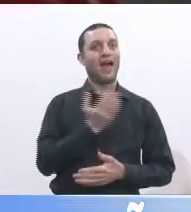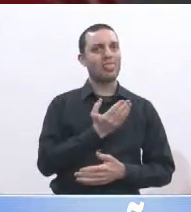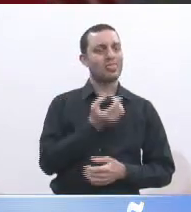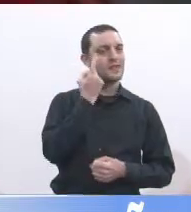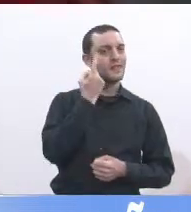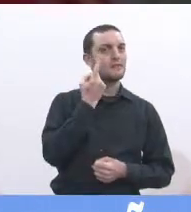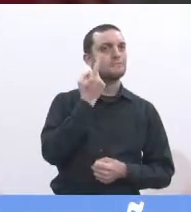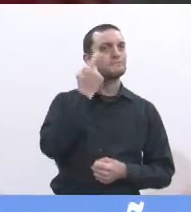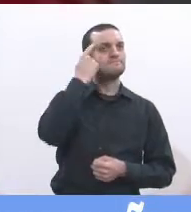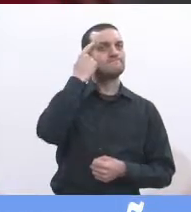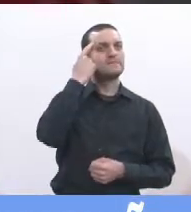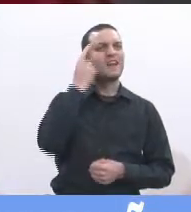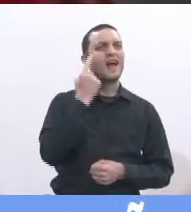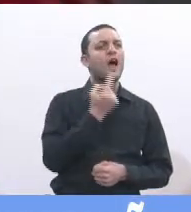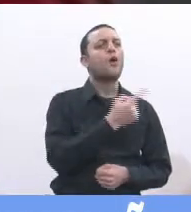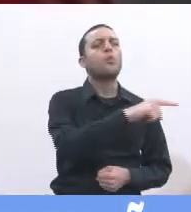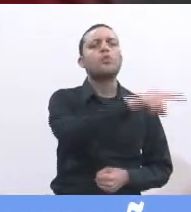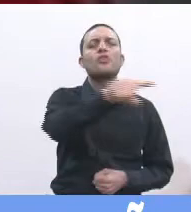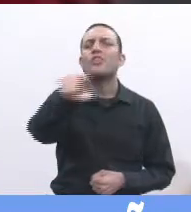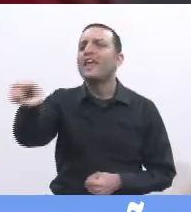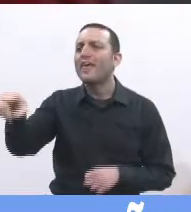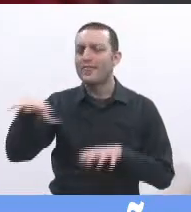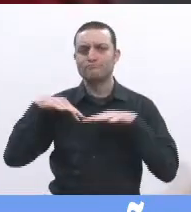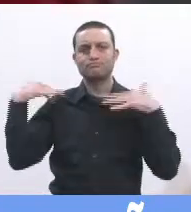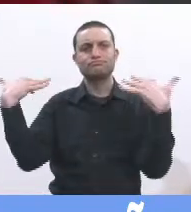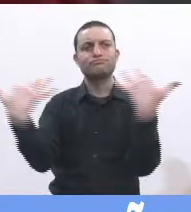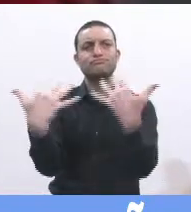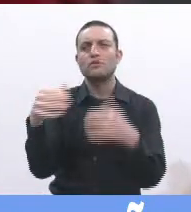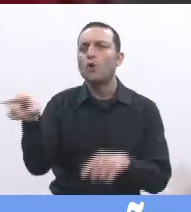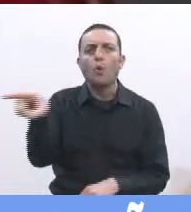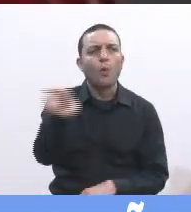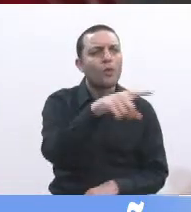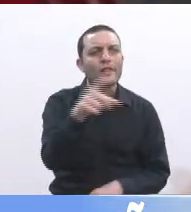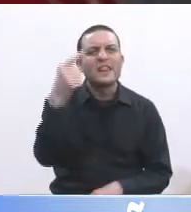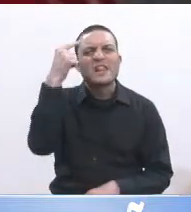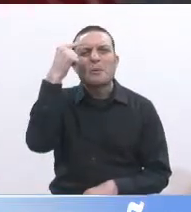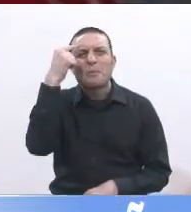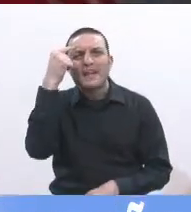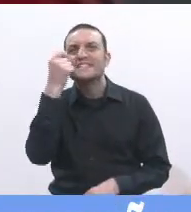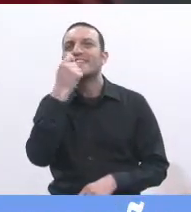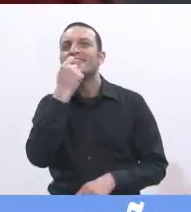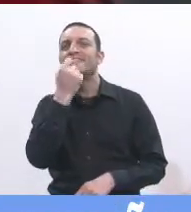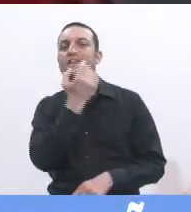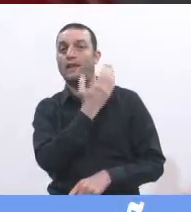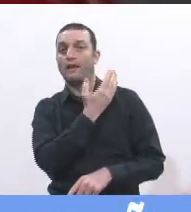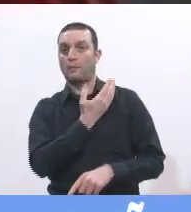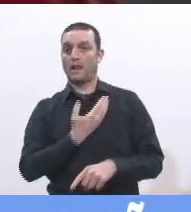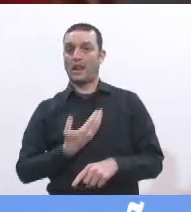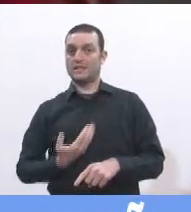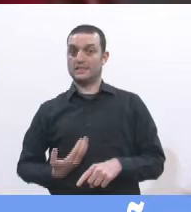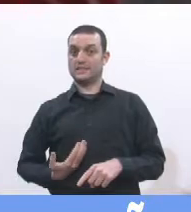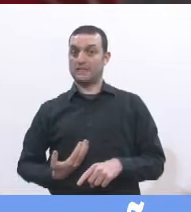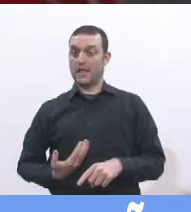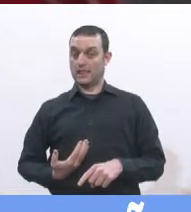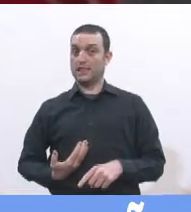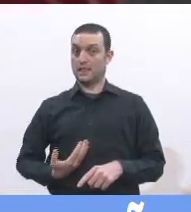¿Alguien cree honestamente acá en este recinto que si el jefe electo y por ende el